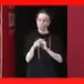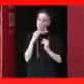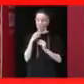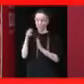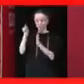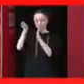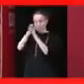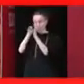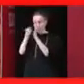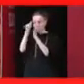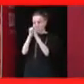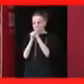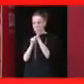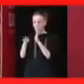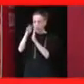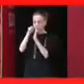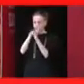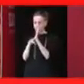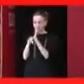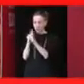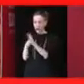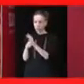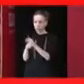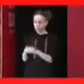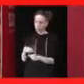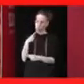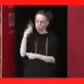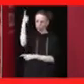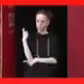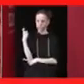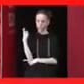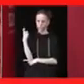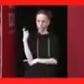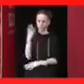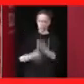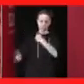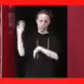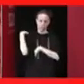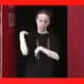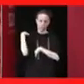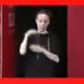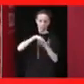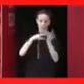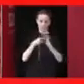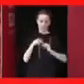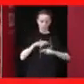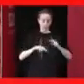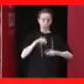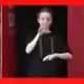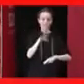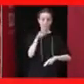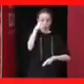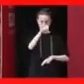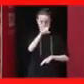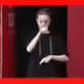hace siglos en la educación que hemos recibido en un sistema creado por los hombres y para los hombres que